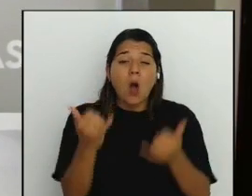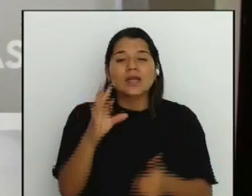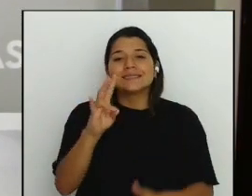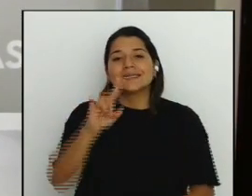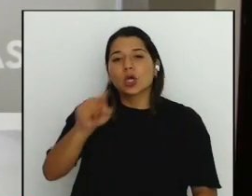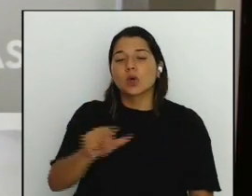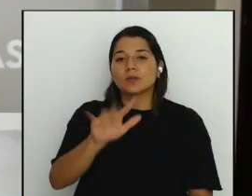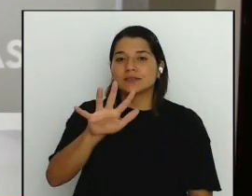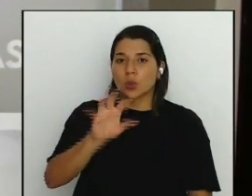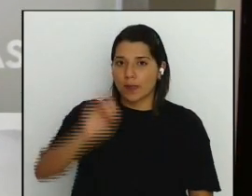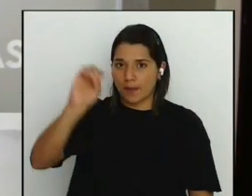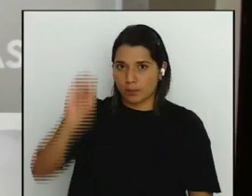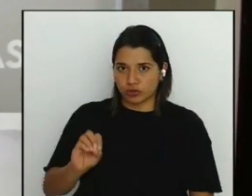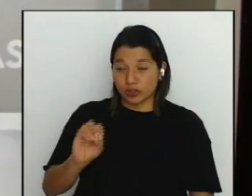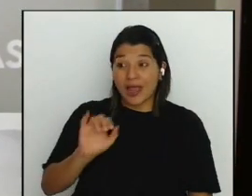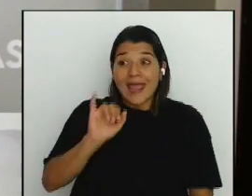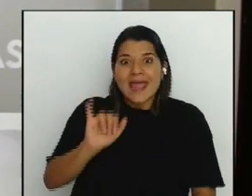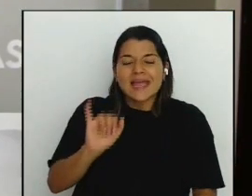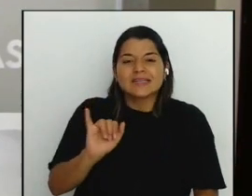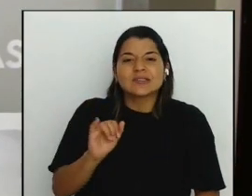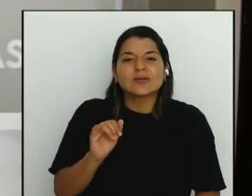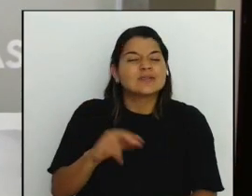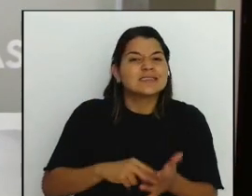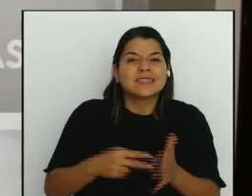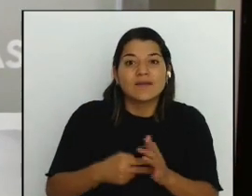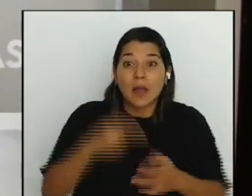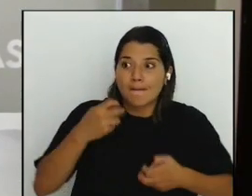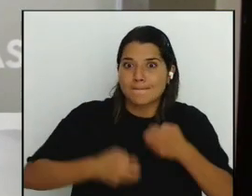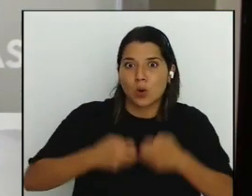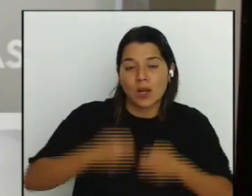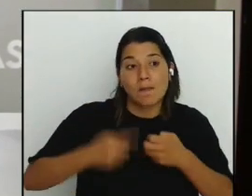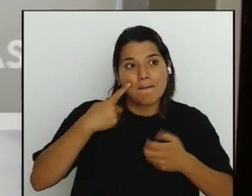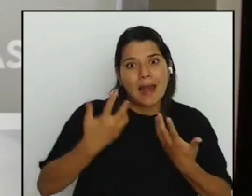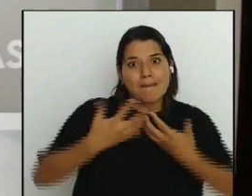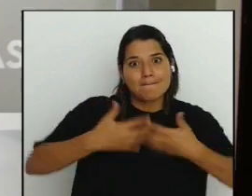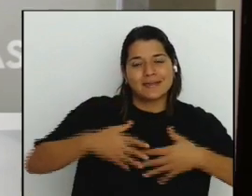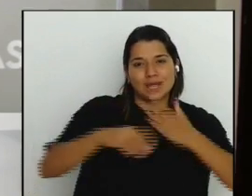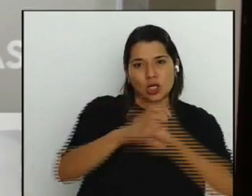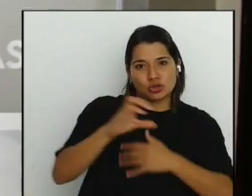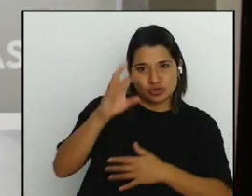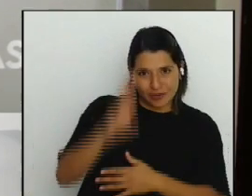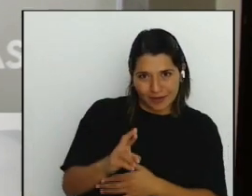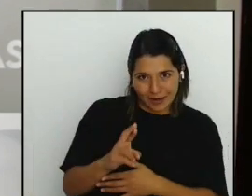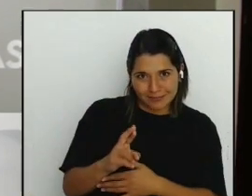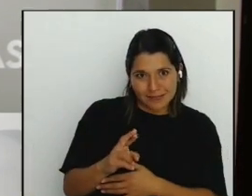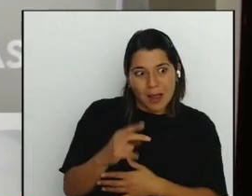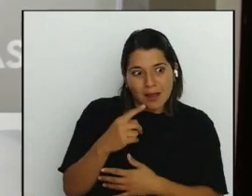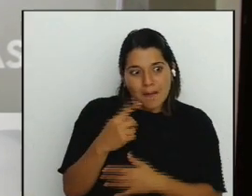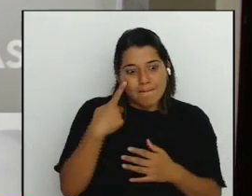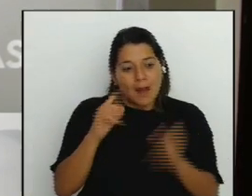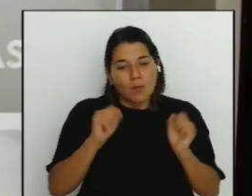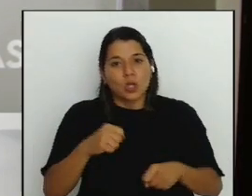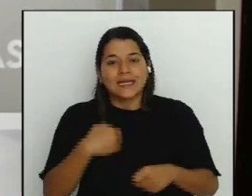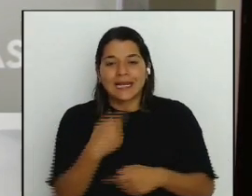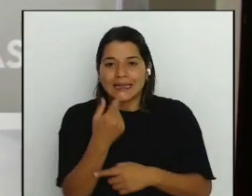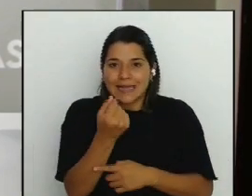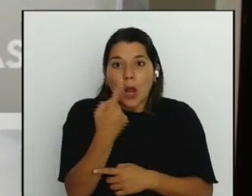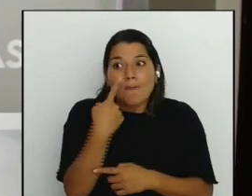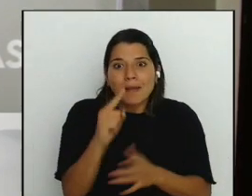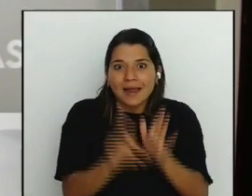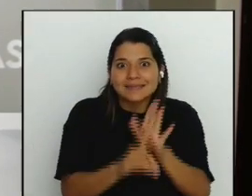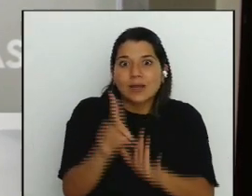entonces dificultades para el empresariado costarricense de tener dinero para el desarrollo, para el crecimiento, y esto genera entonces que tenga